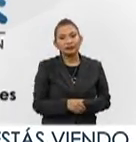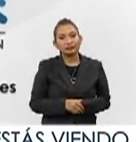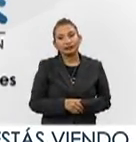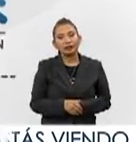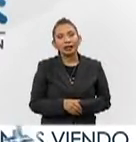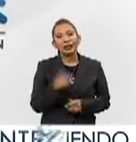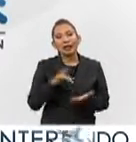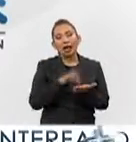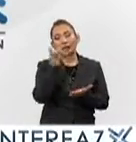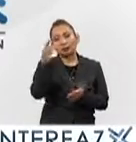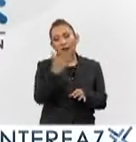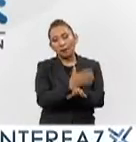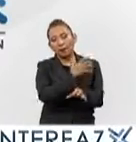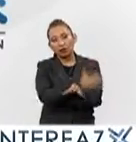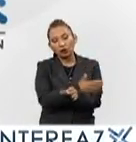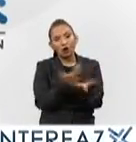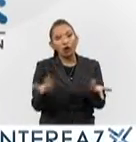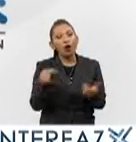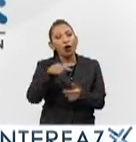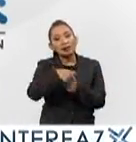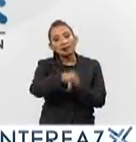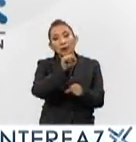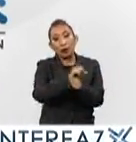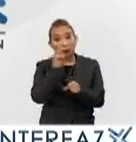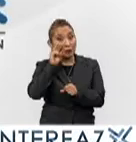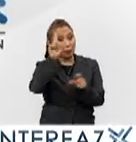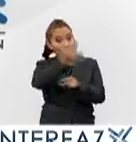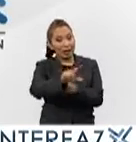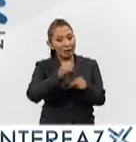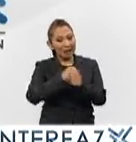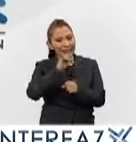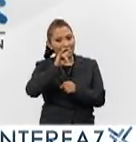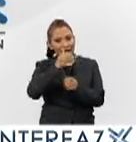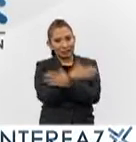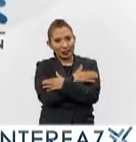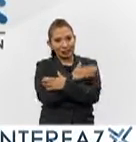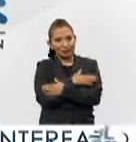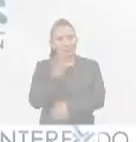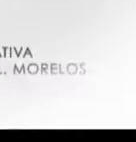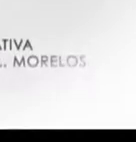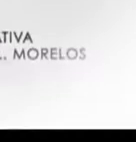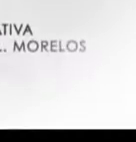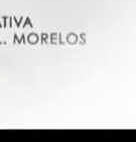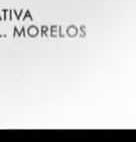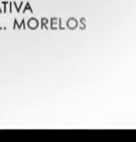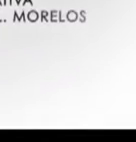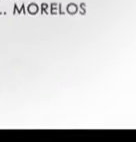Gracias por acompañarnos a lo largo de esta semana. Nos vemos el lunes con más Interfaz. Un fuerte abrazo.